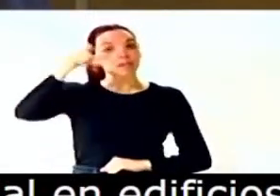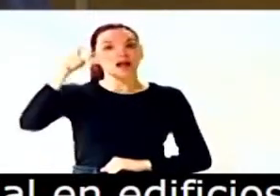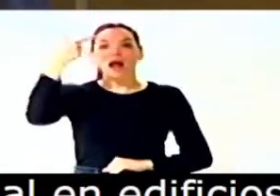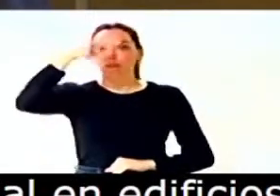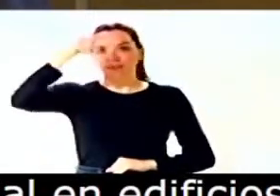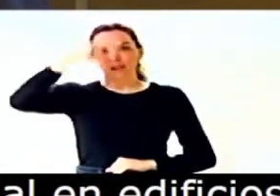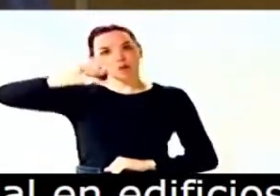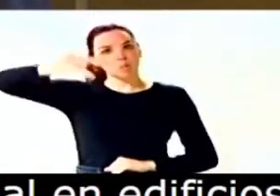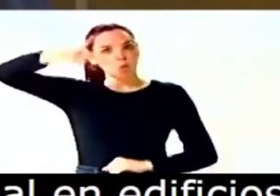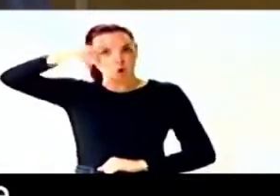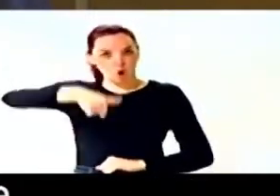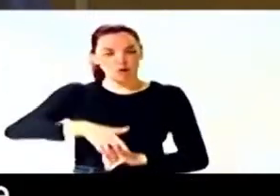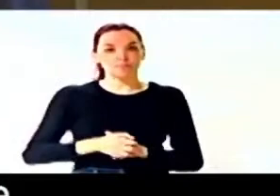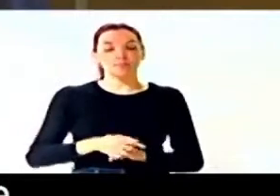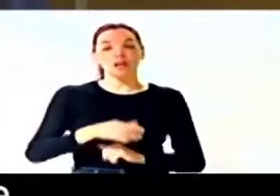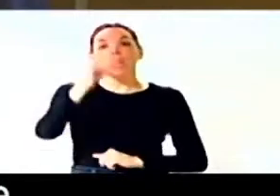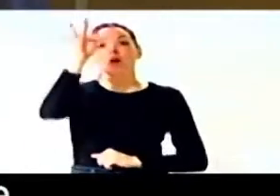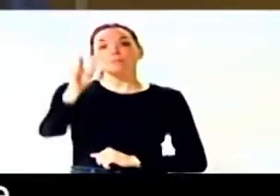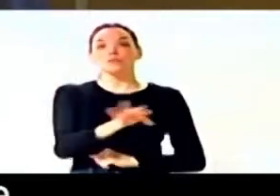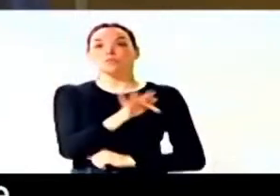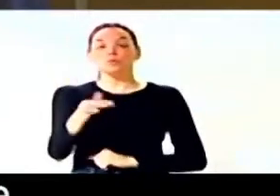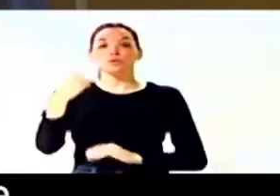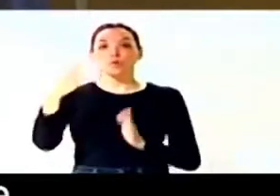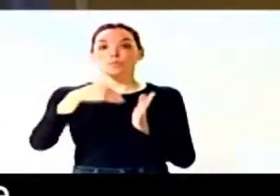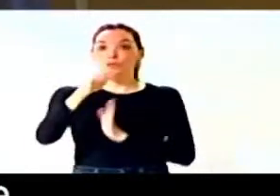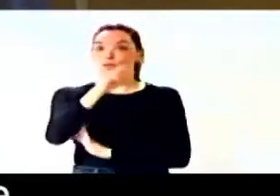Almendralejo, con un presupuesto de